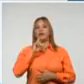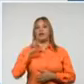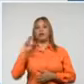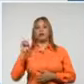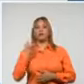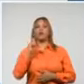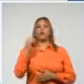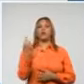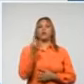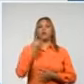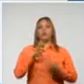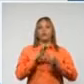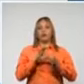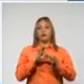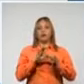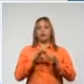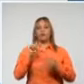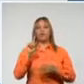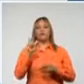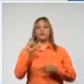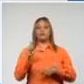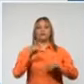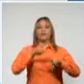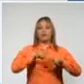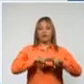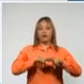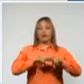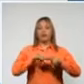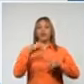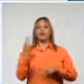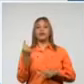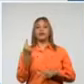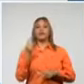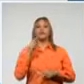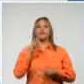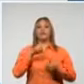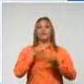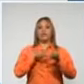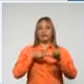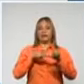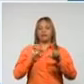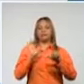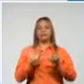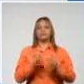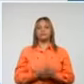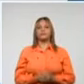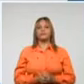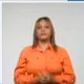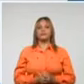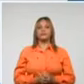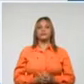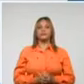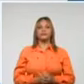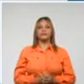Guanabacoa, 1 de Centro Habana y 1 de Reina. Como es natural y